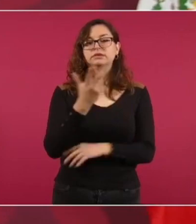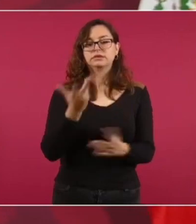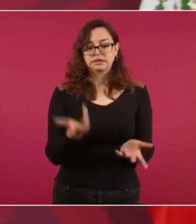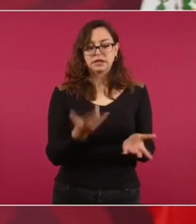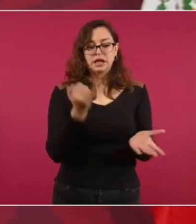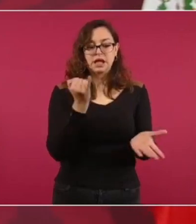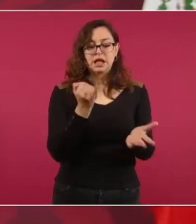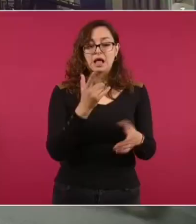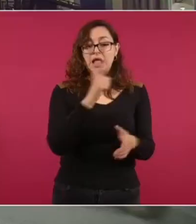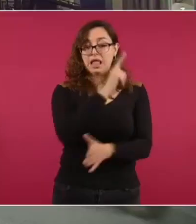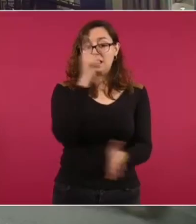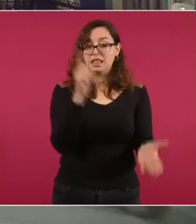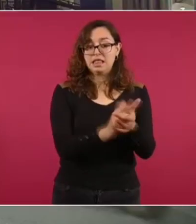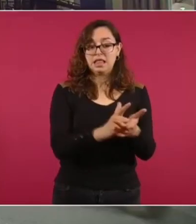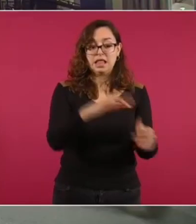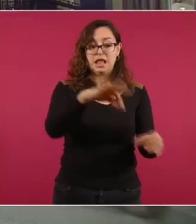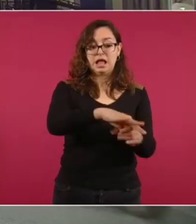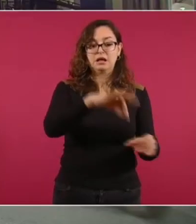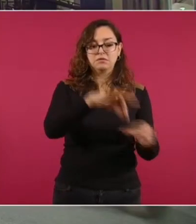el dinero que